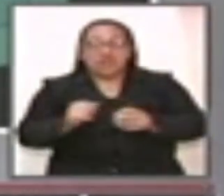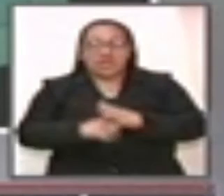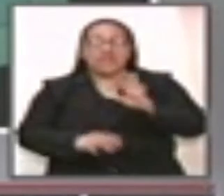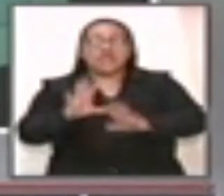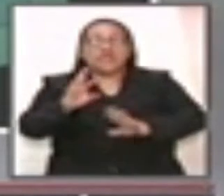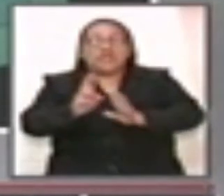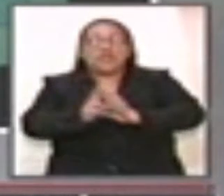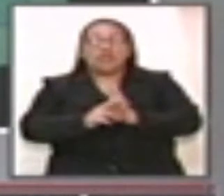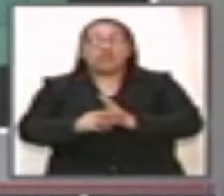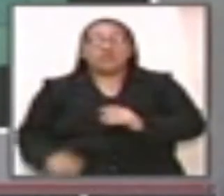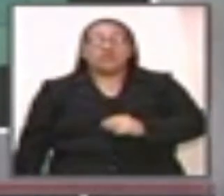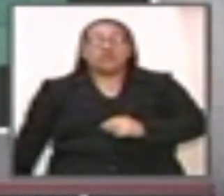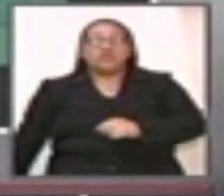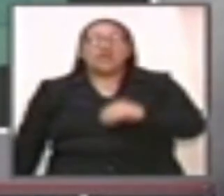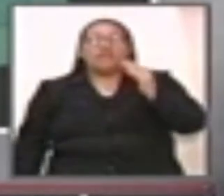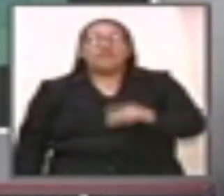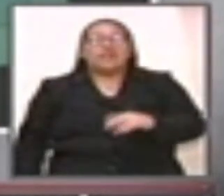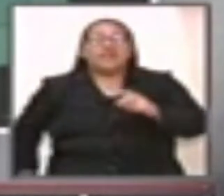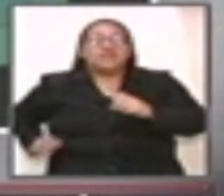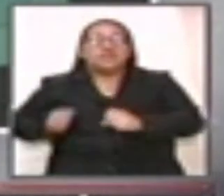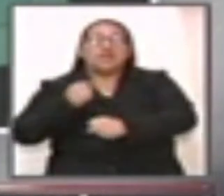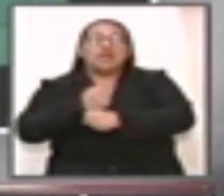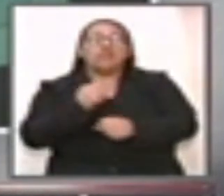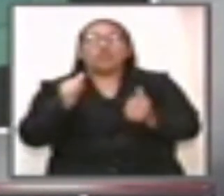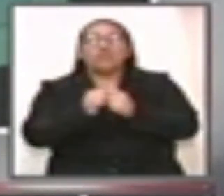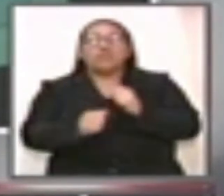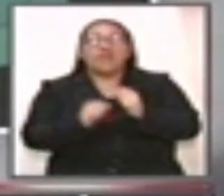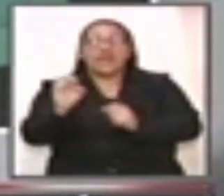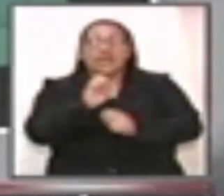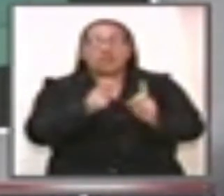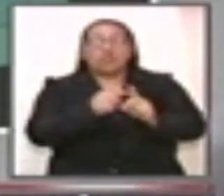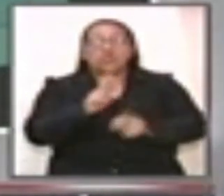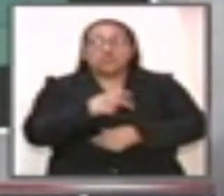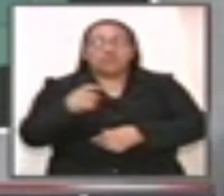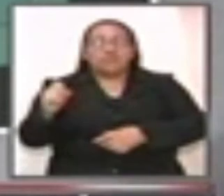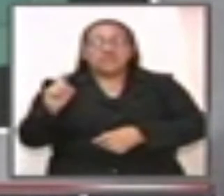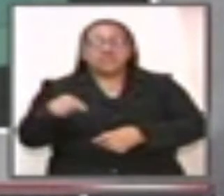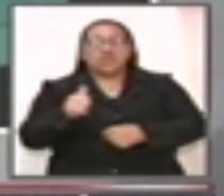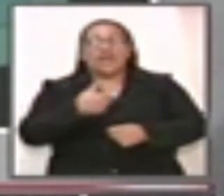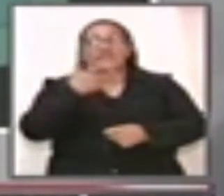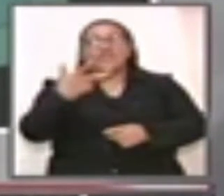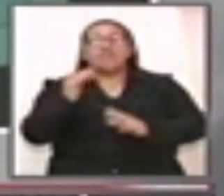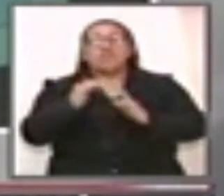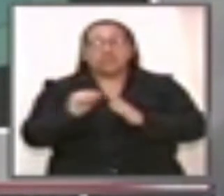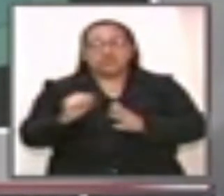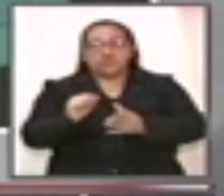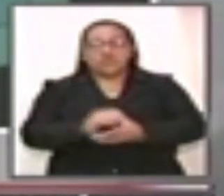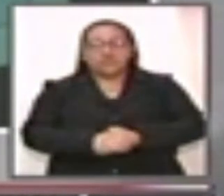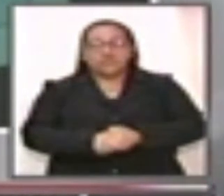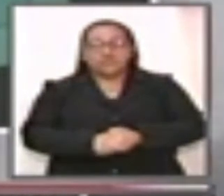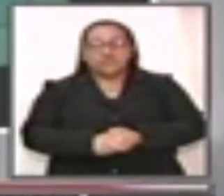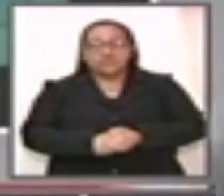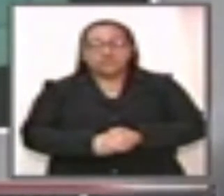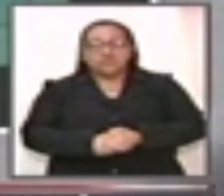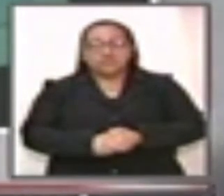15 regiones al final de este año, con ventas que pasaron de menos de 200.000 soles a casi 3 millones de soles. Bajo el